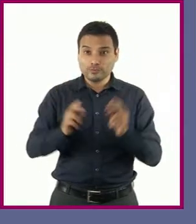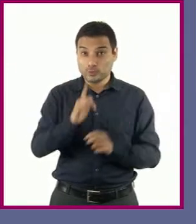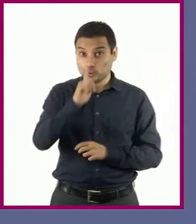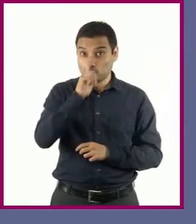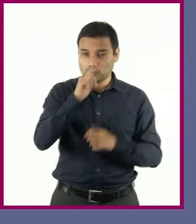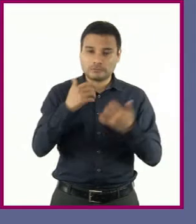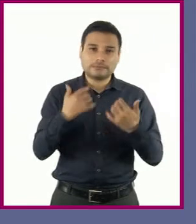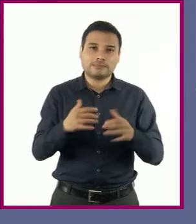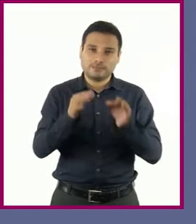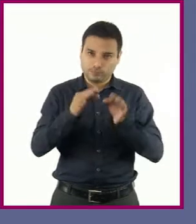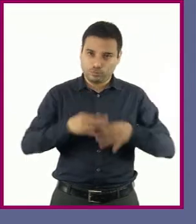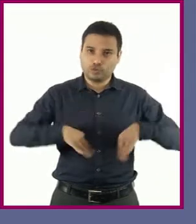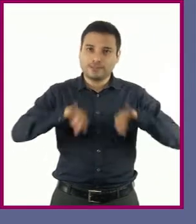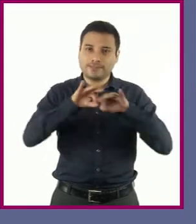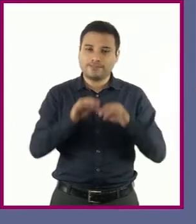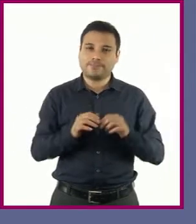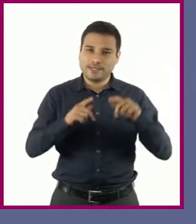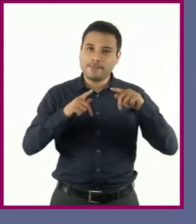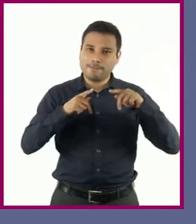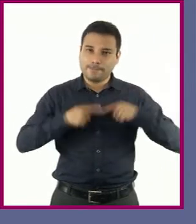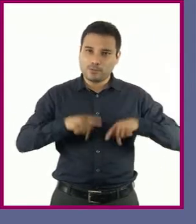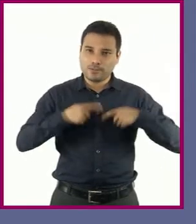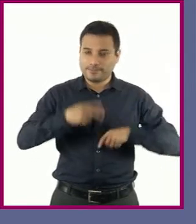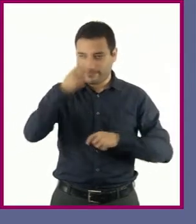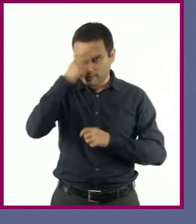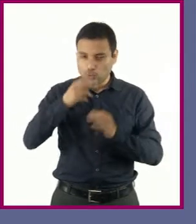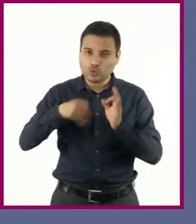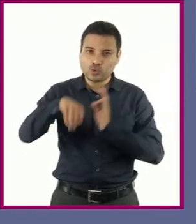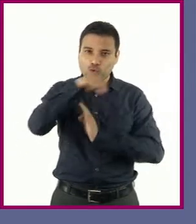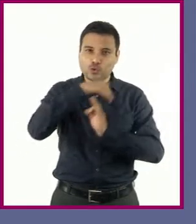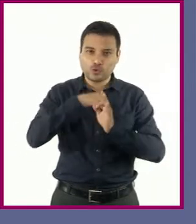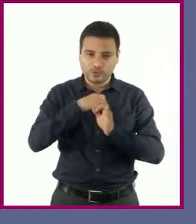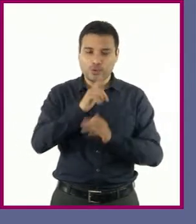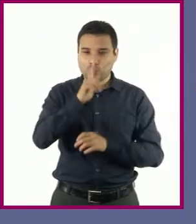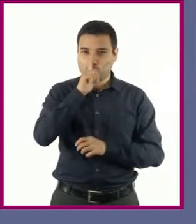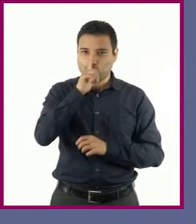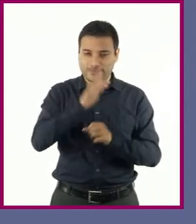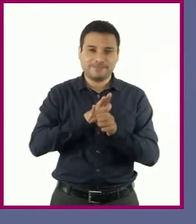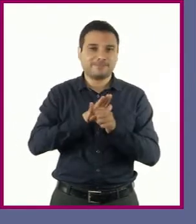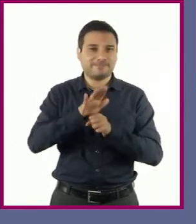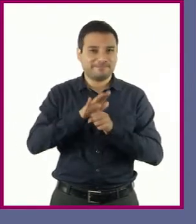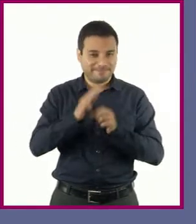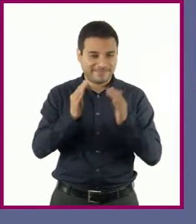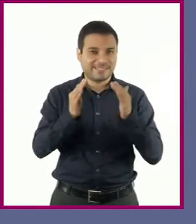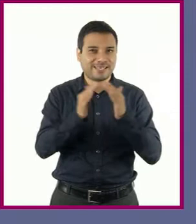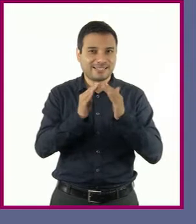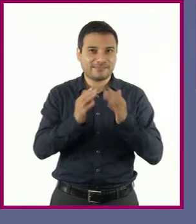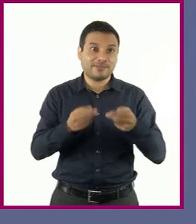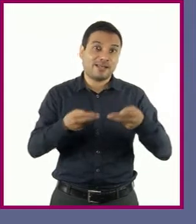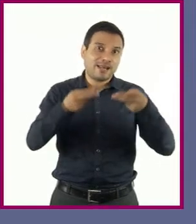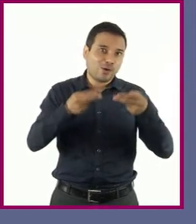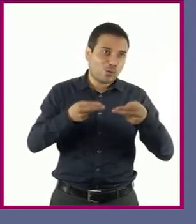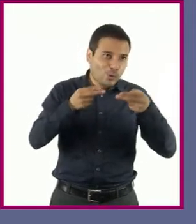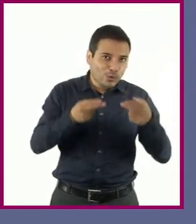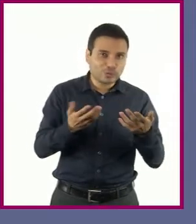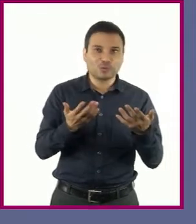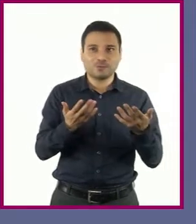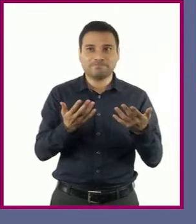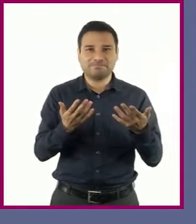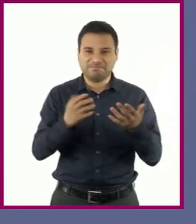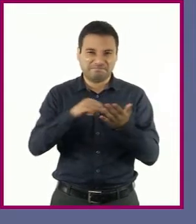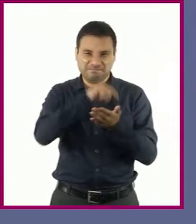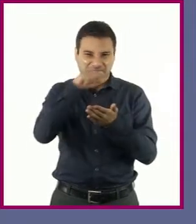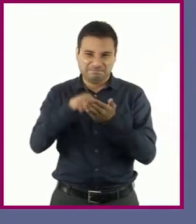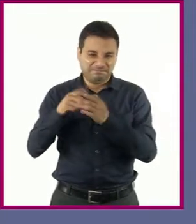electricidad es fundamental para que todas y todos los mexicanos dispongamos de energía eléctrica en nuestros hogares, negocios y espacios públicos.